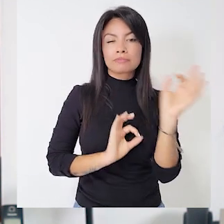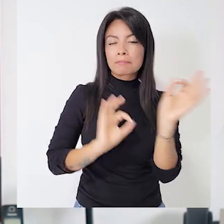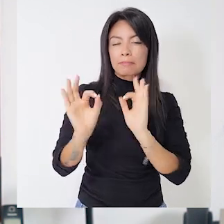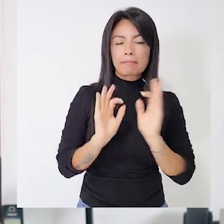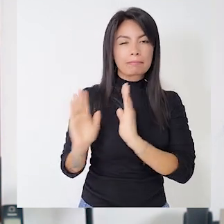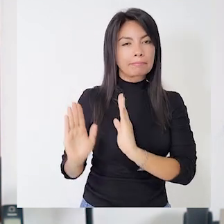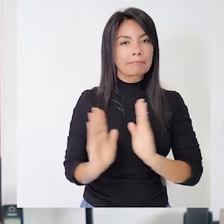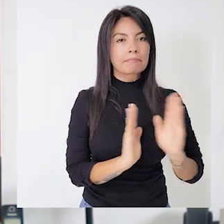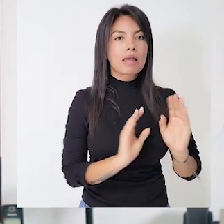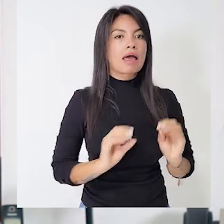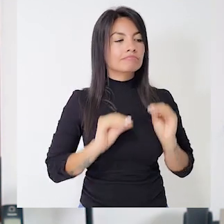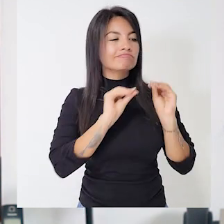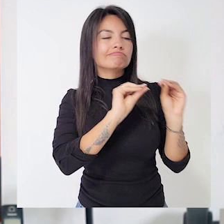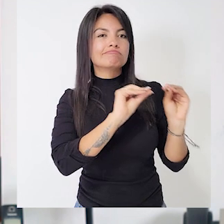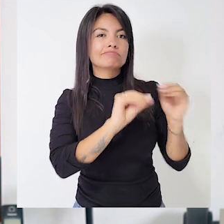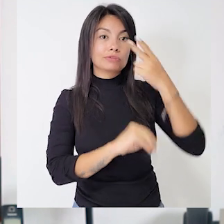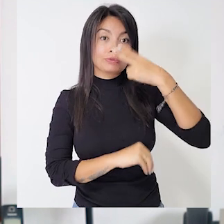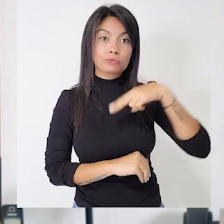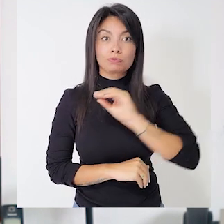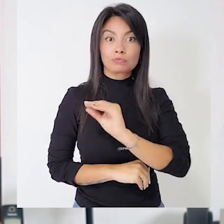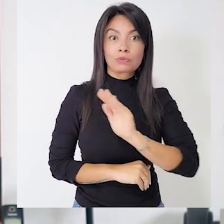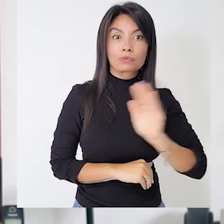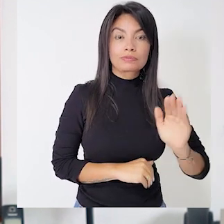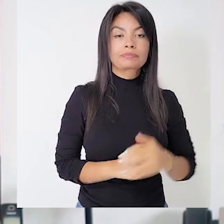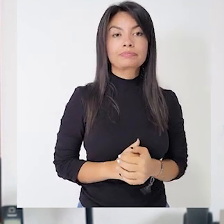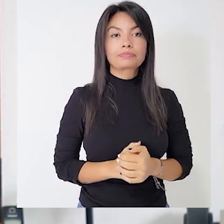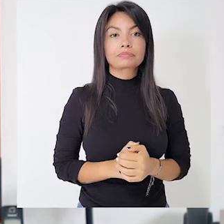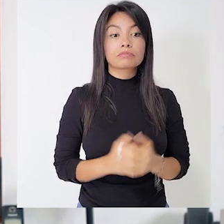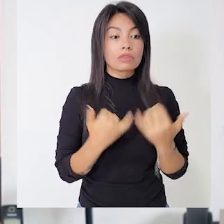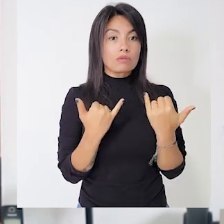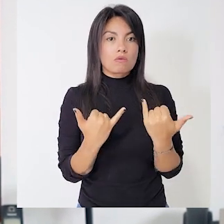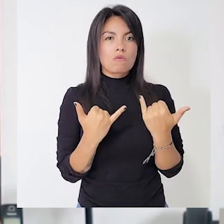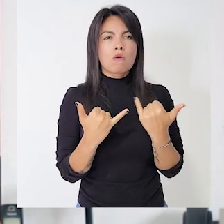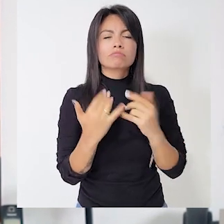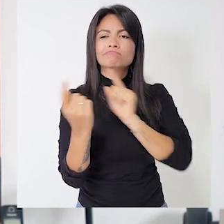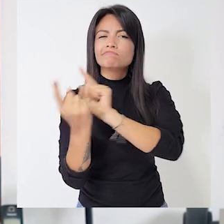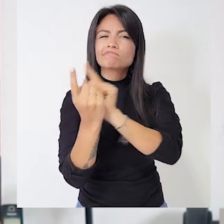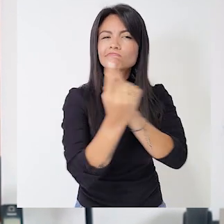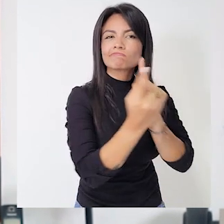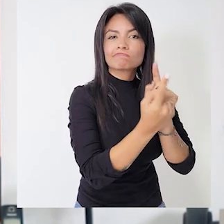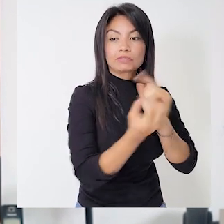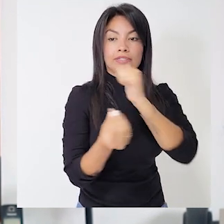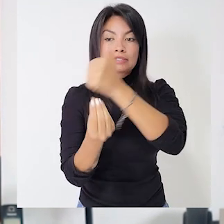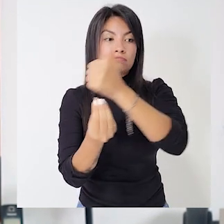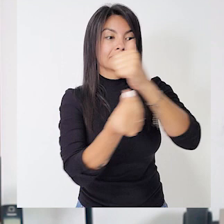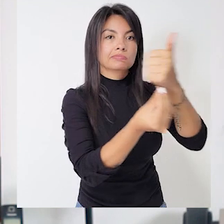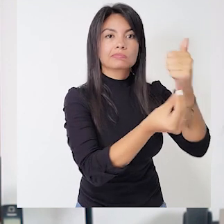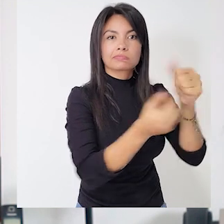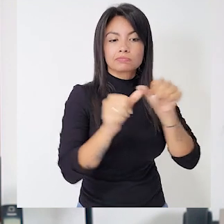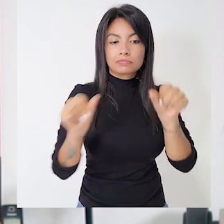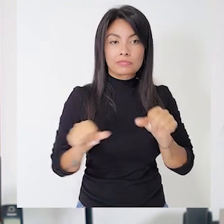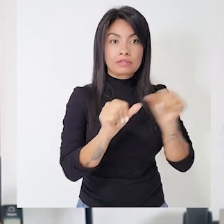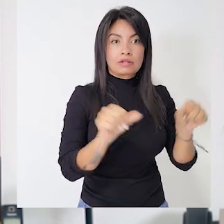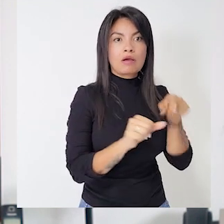gran proyección planeamos para la formación integral de sus hijos. Hoy es el encuentro con el director